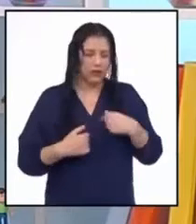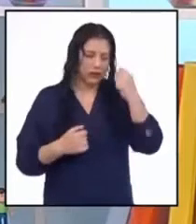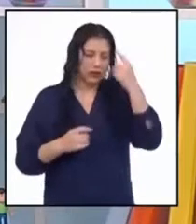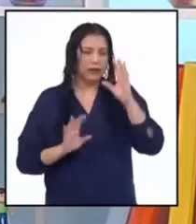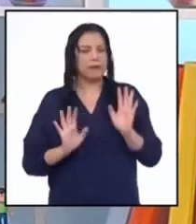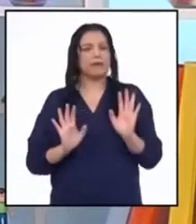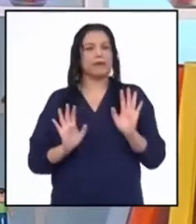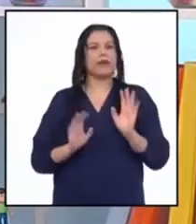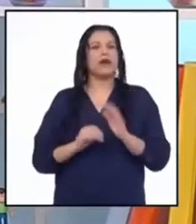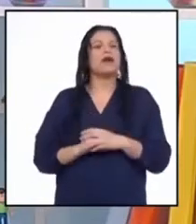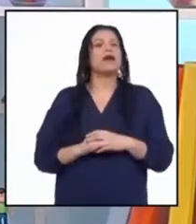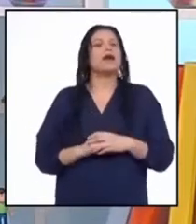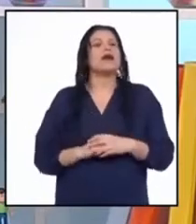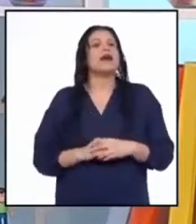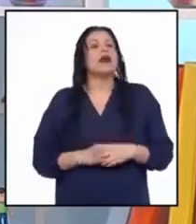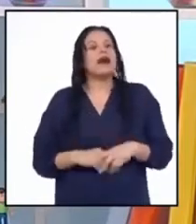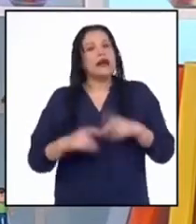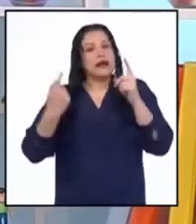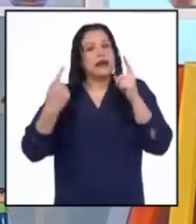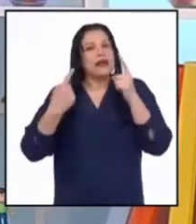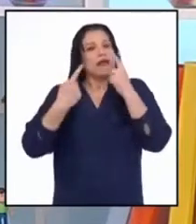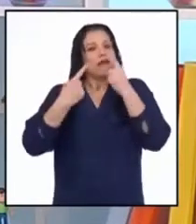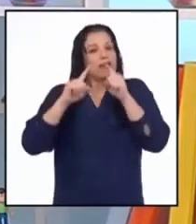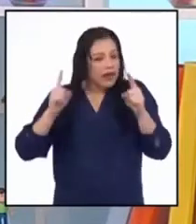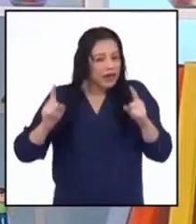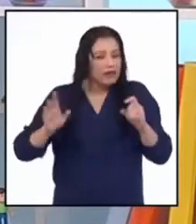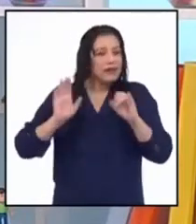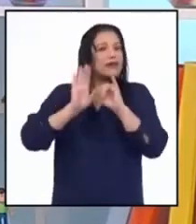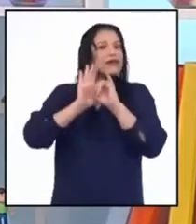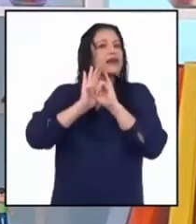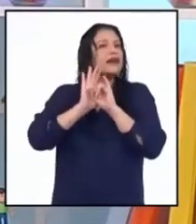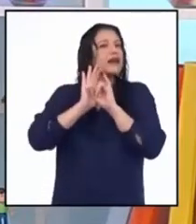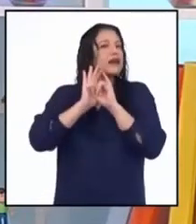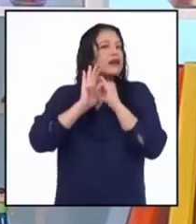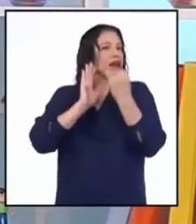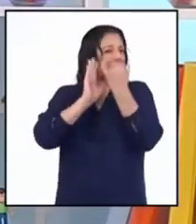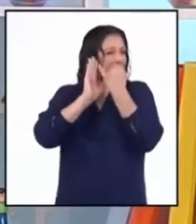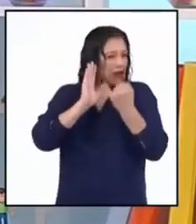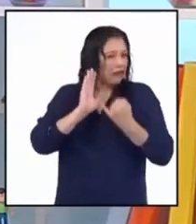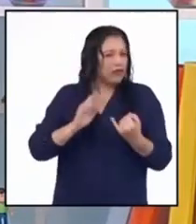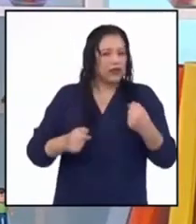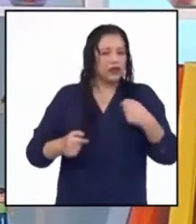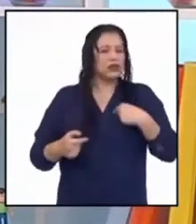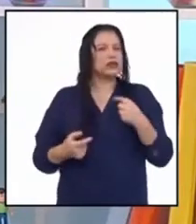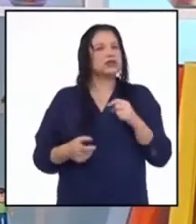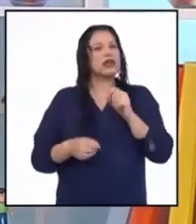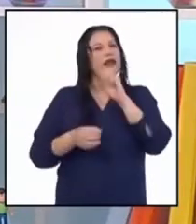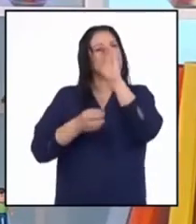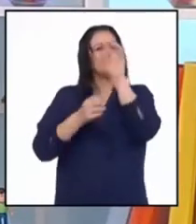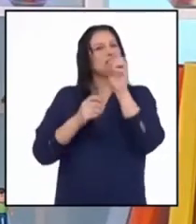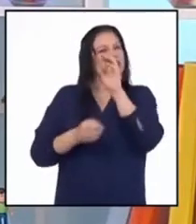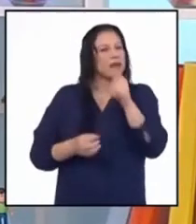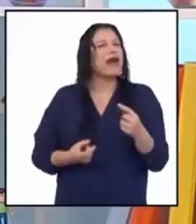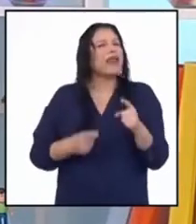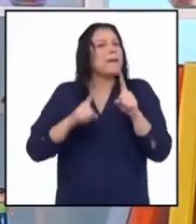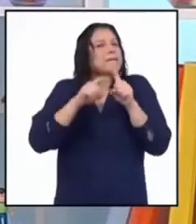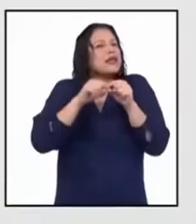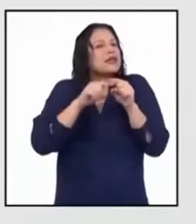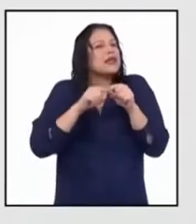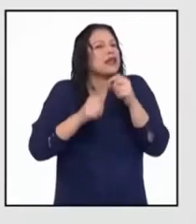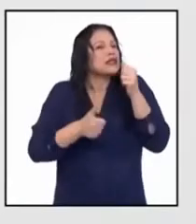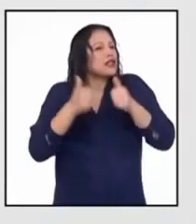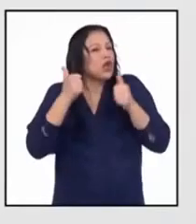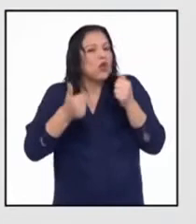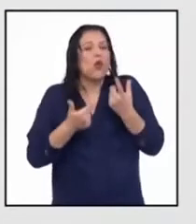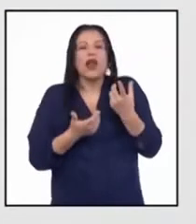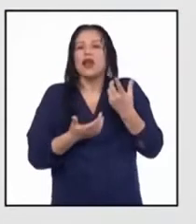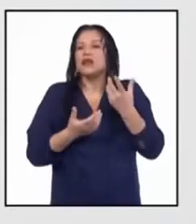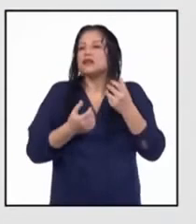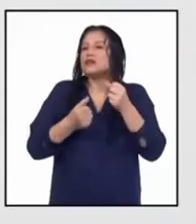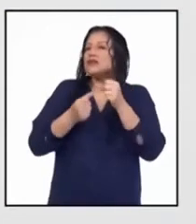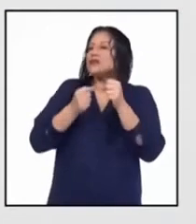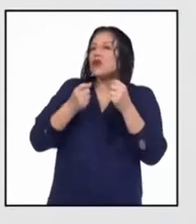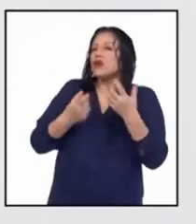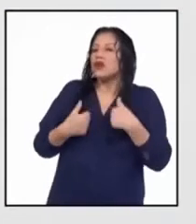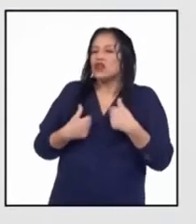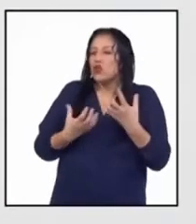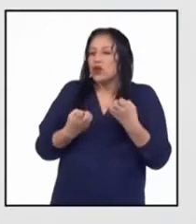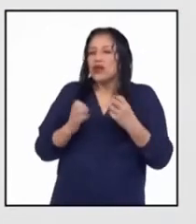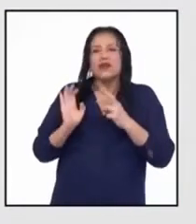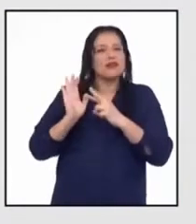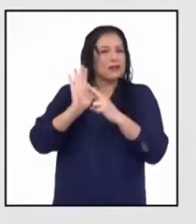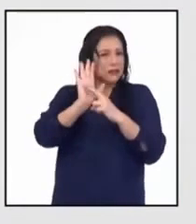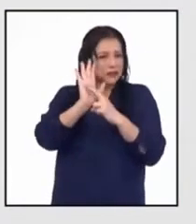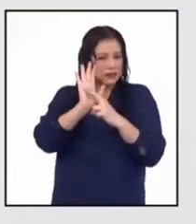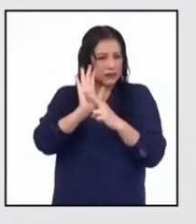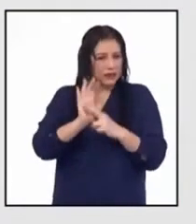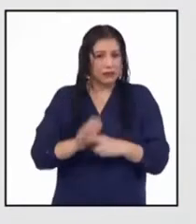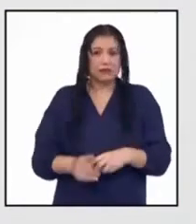bien, el tipo de gráficos estadísticos que utilicemos va a depender de la variable que queramos representar. Exacto.